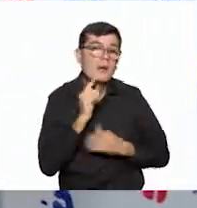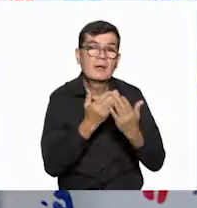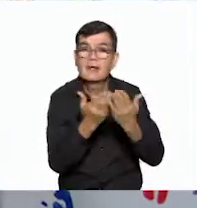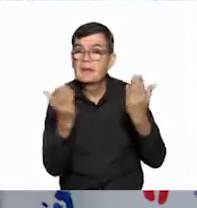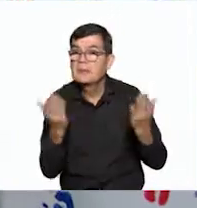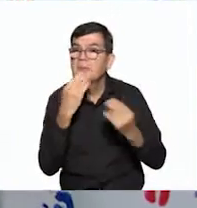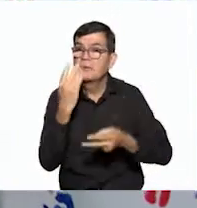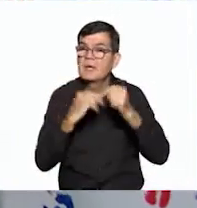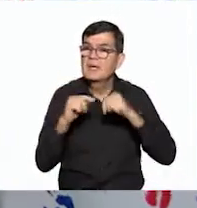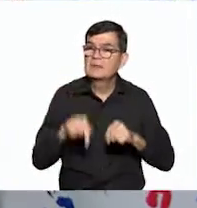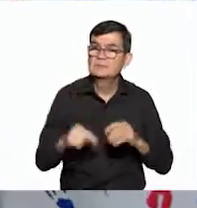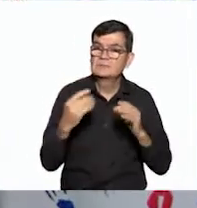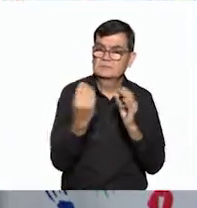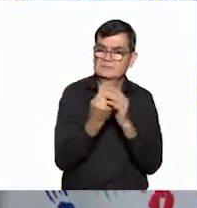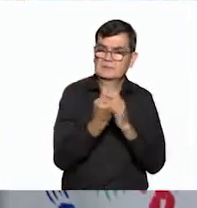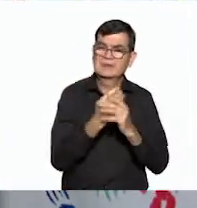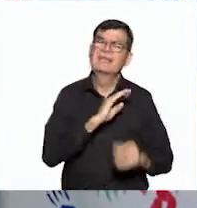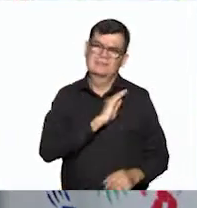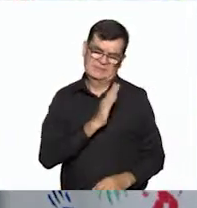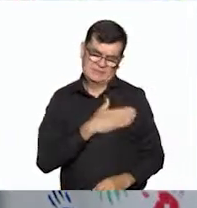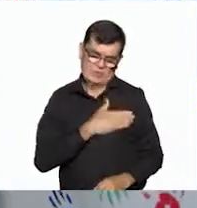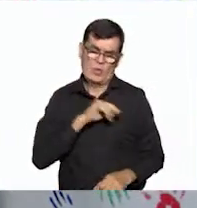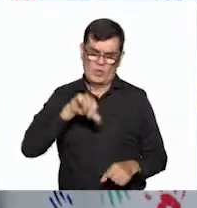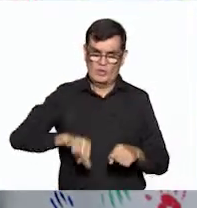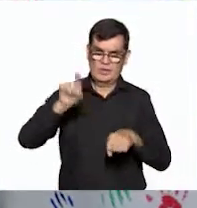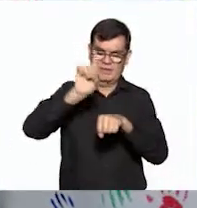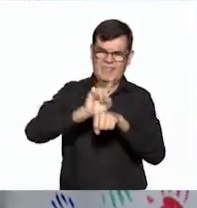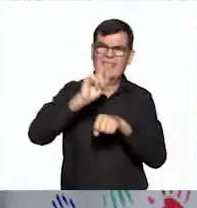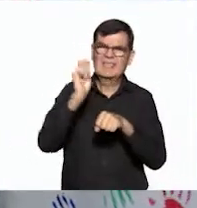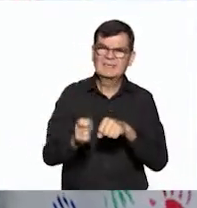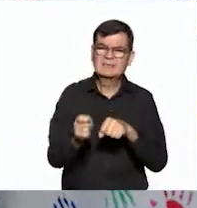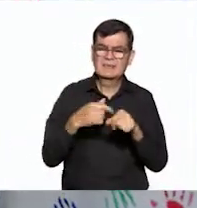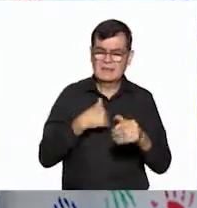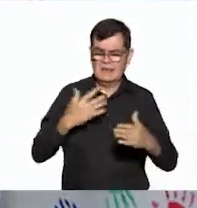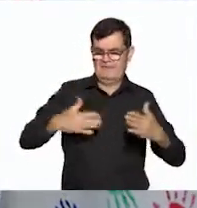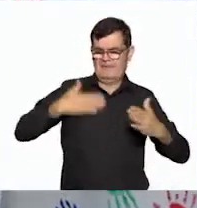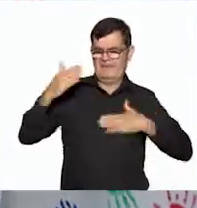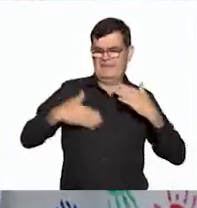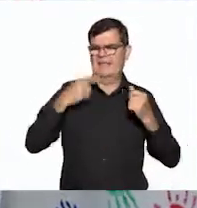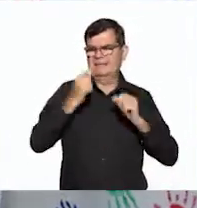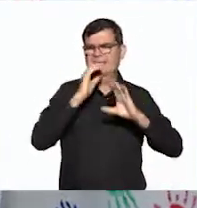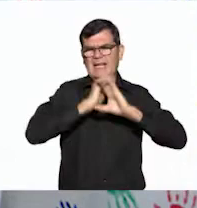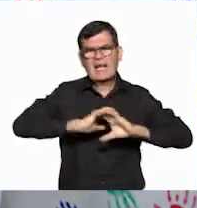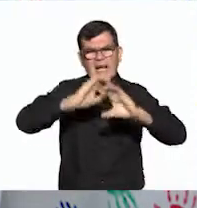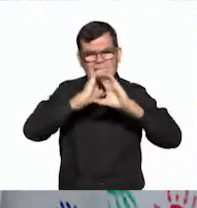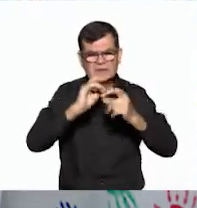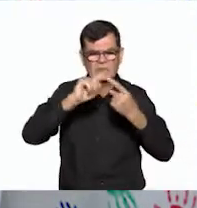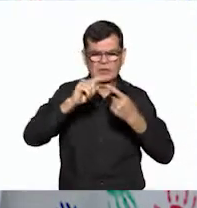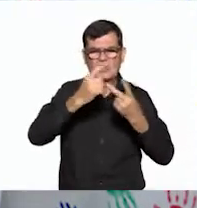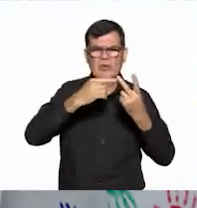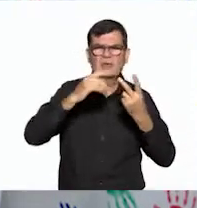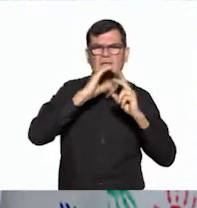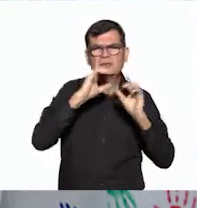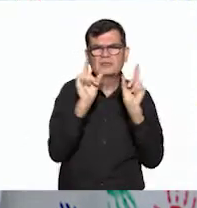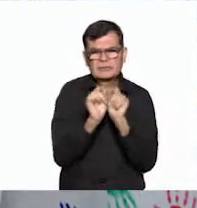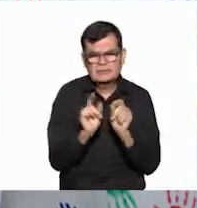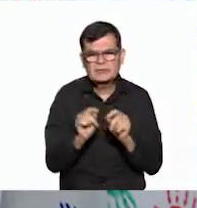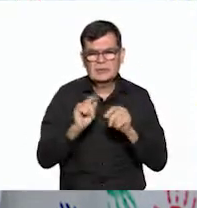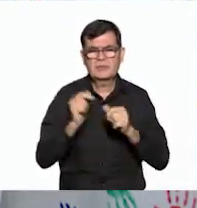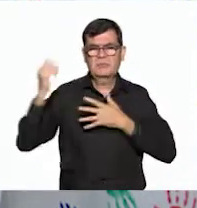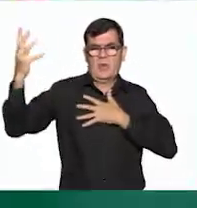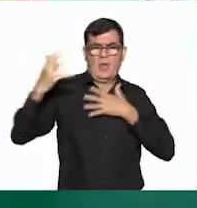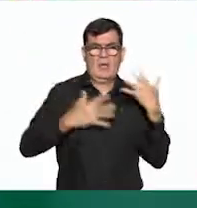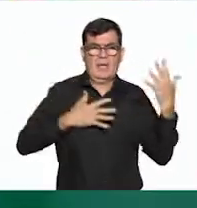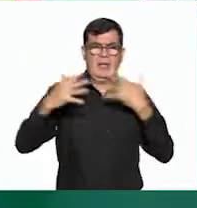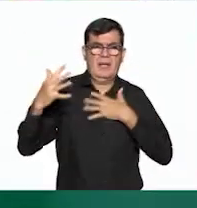Bienvenidos a esta su clase de lengua materna. Justamente el día de hoy vamos a disfrutar de canciones, rondas y poemas. Y